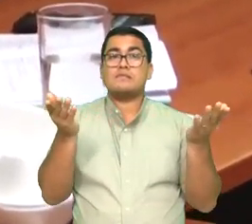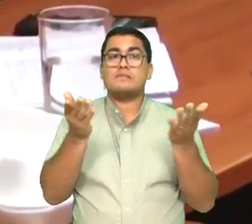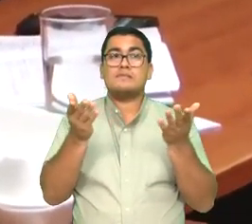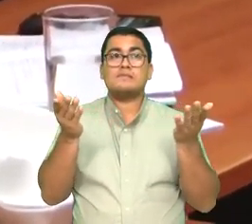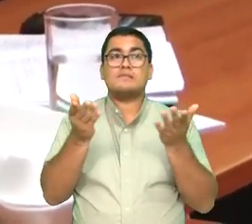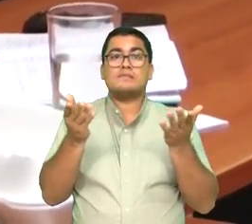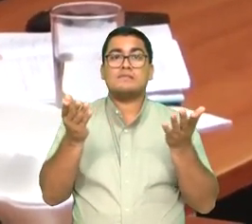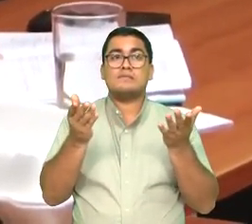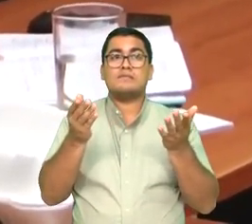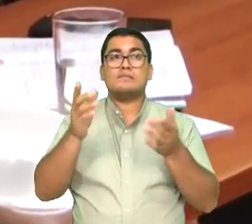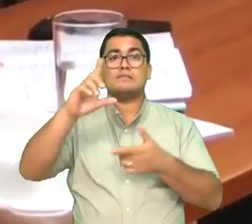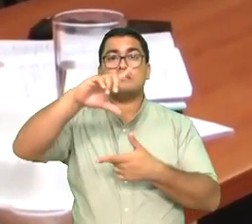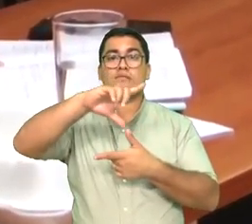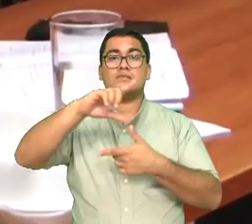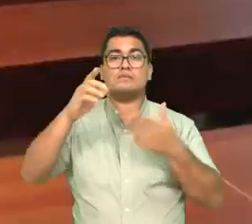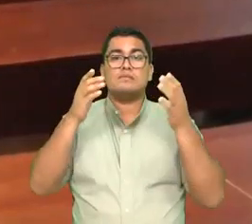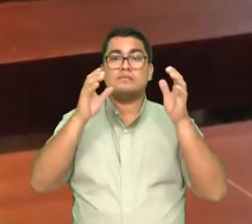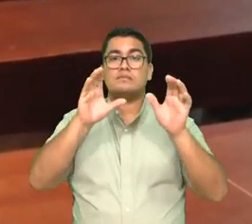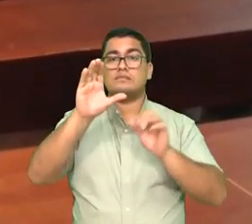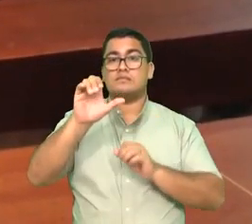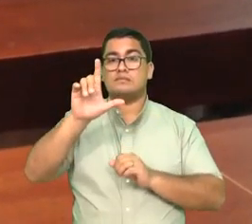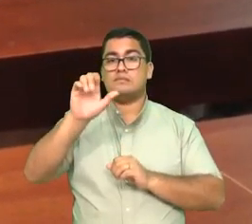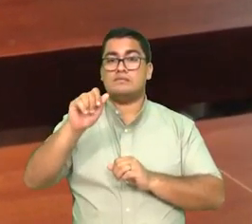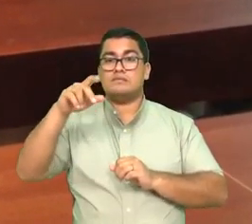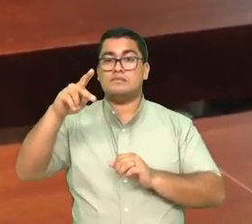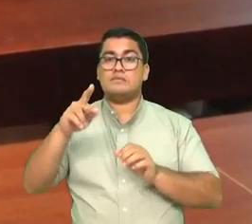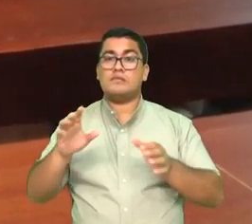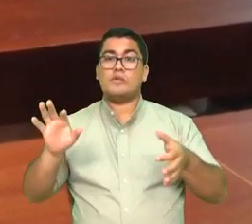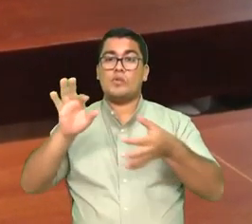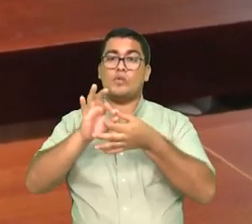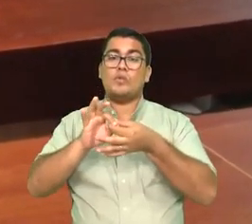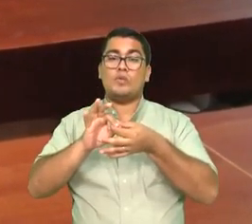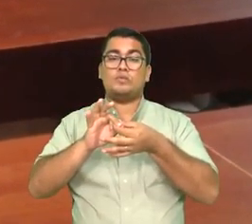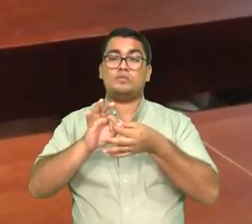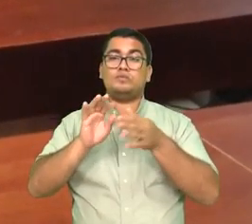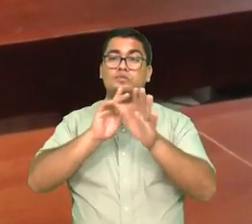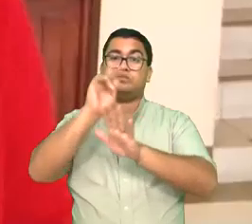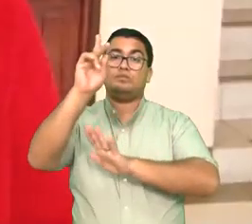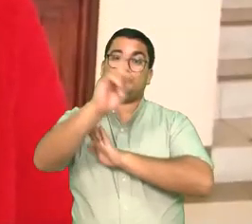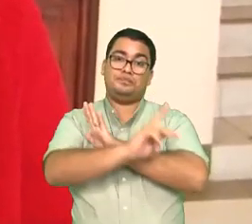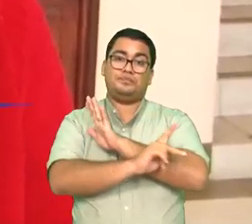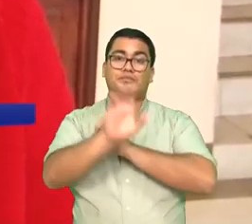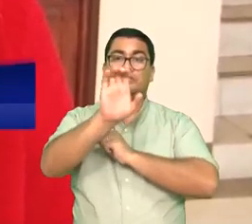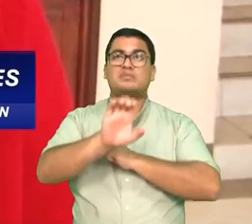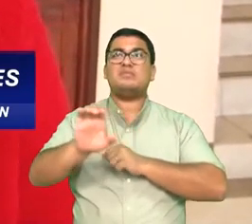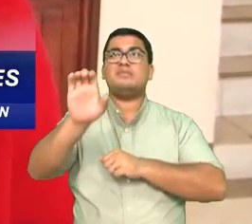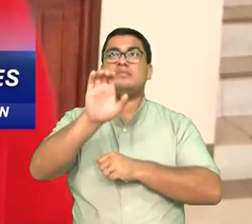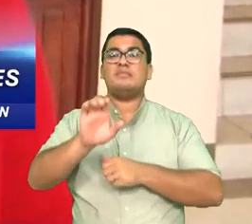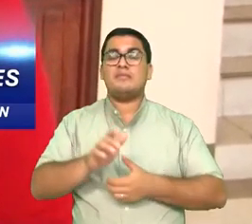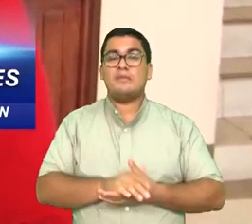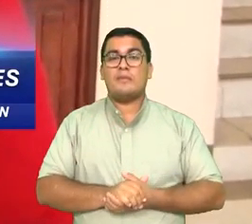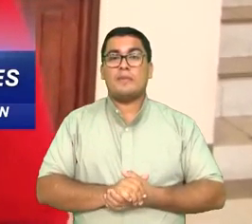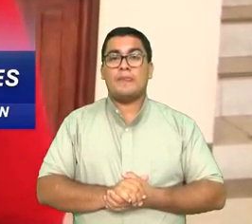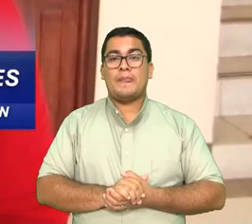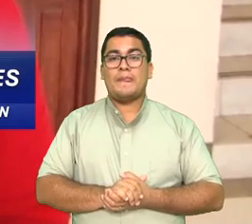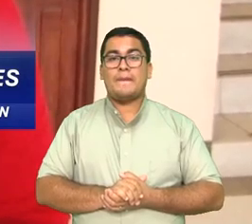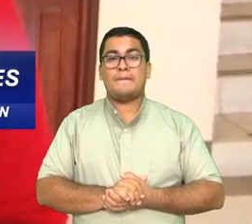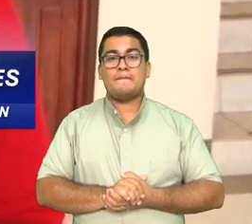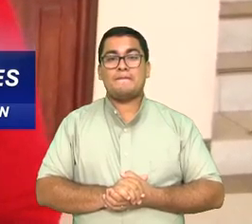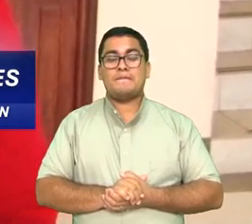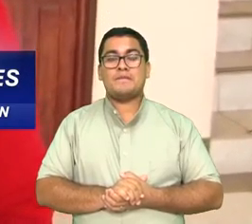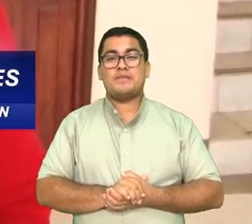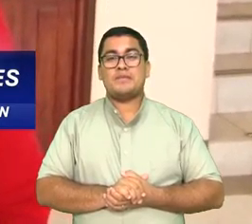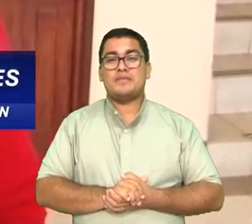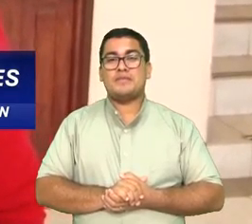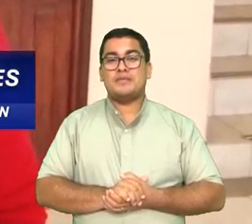Estados Latinoamericanos y Caribeños CELAC con los parlamentos de la región y de Europa. Se ha hablado de reactivar la